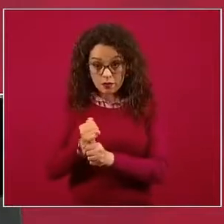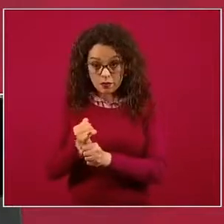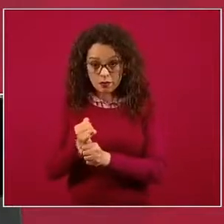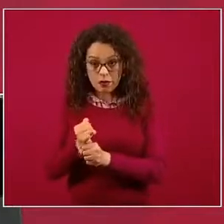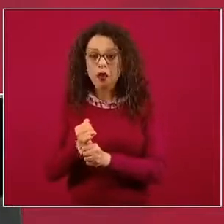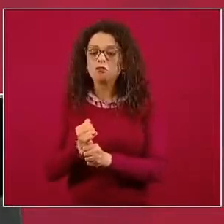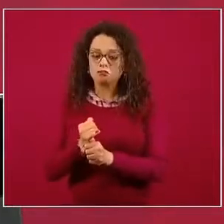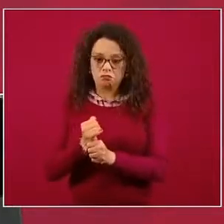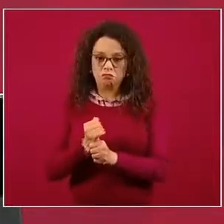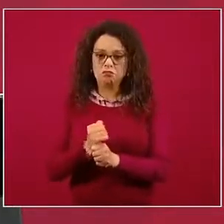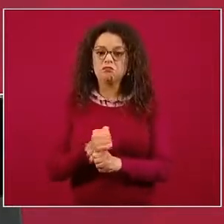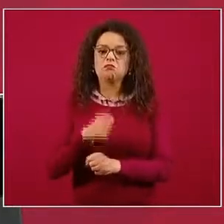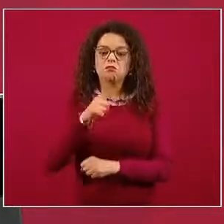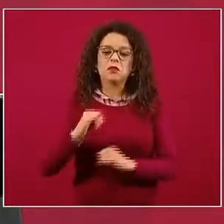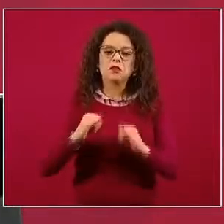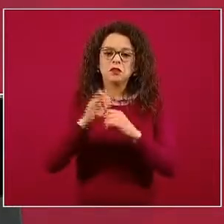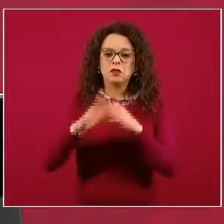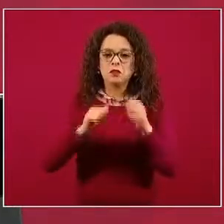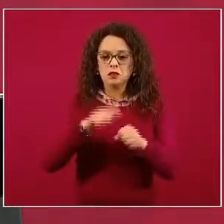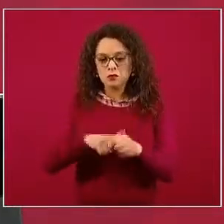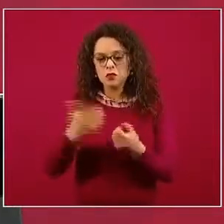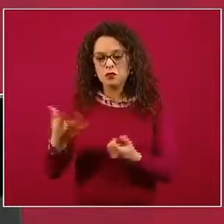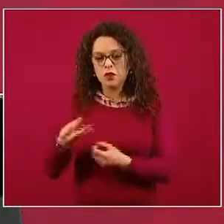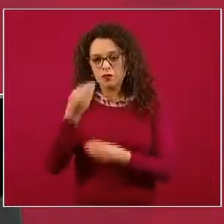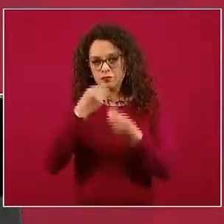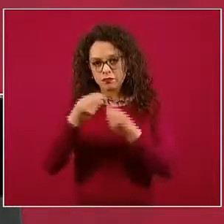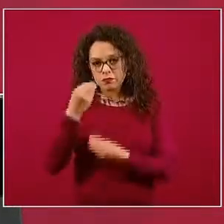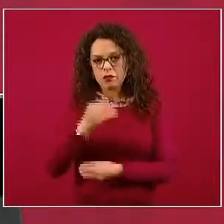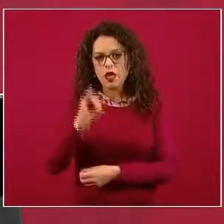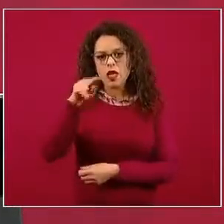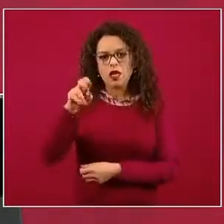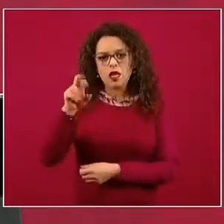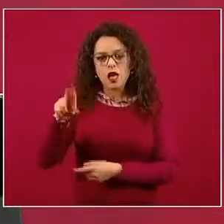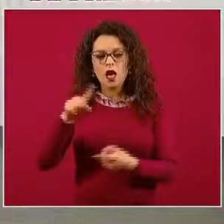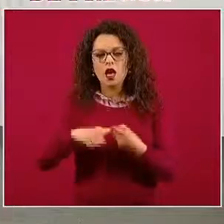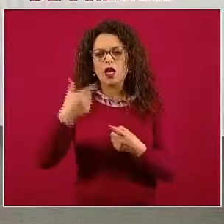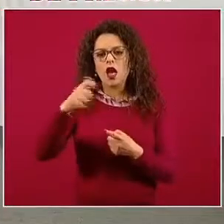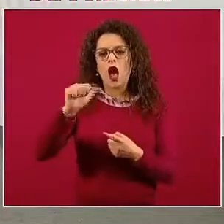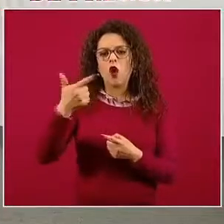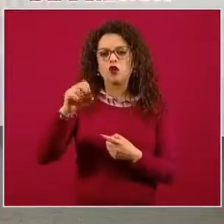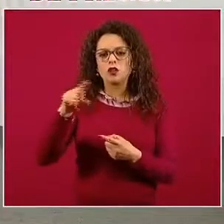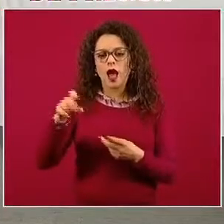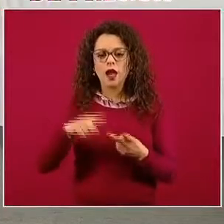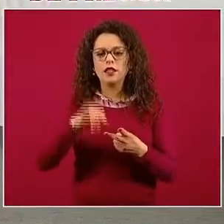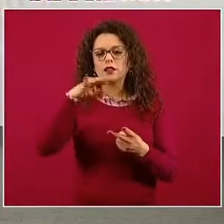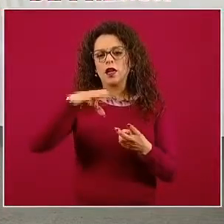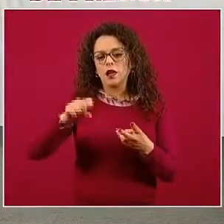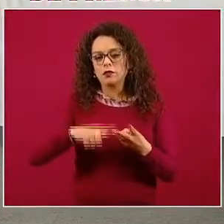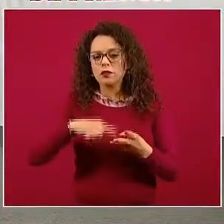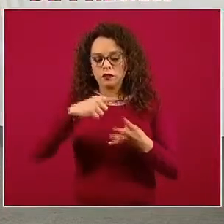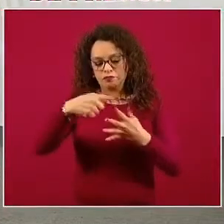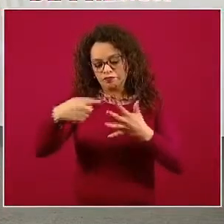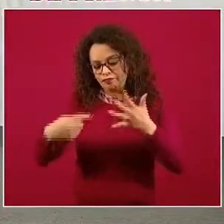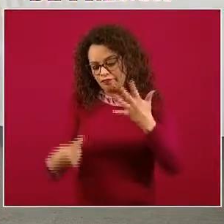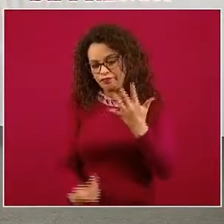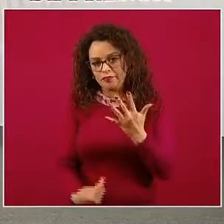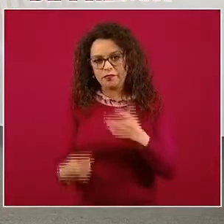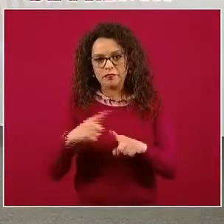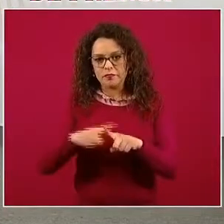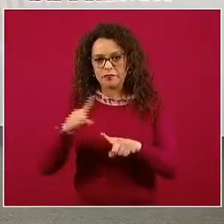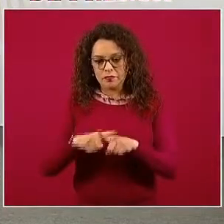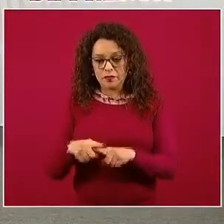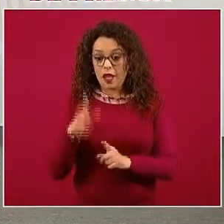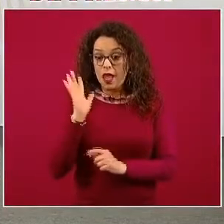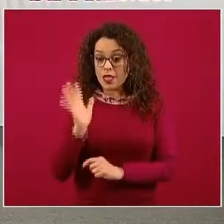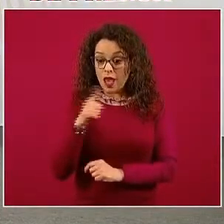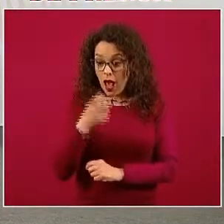el Instituto Nacional de Nutrición, el INER, el Hospital G.A. González, el Instituto Mexicano del Seguro Social, etcétera. Una vez que